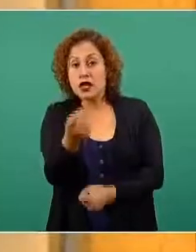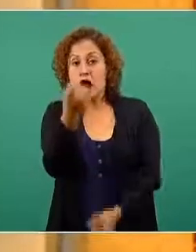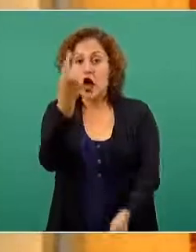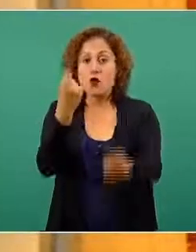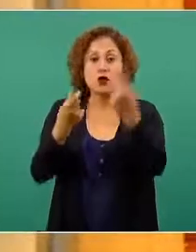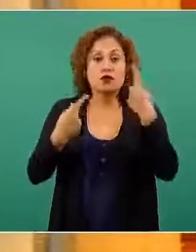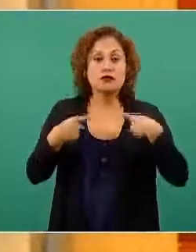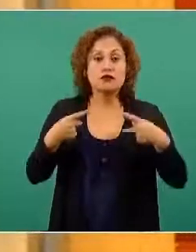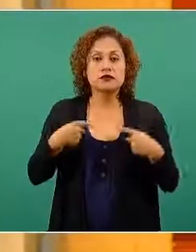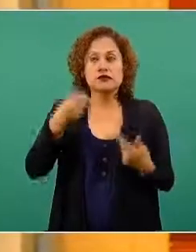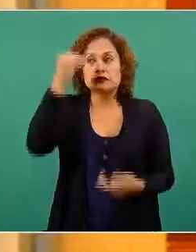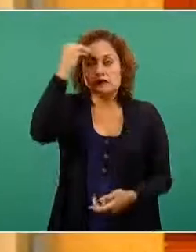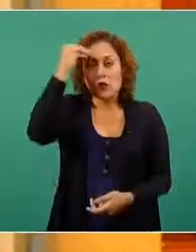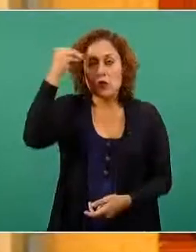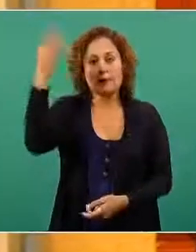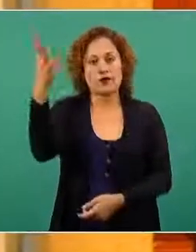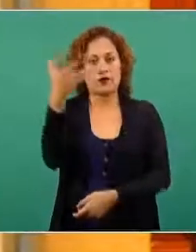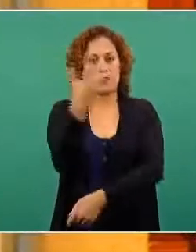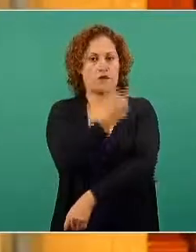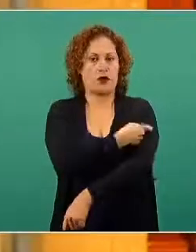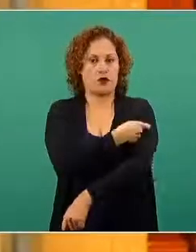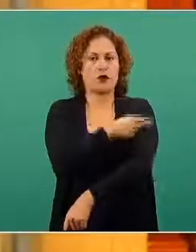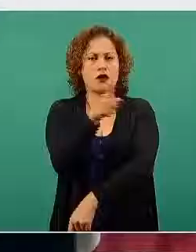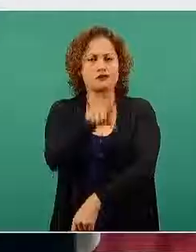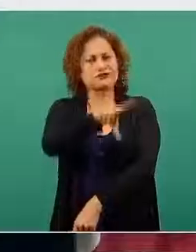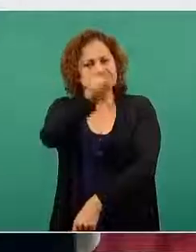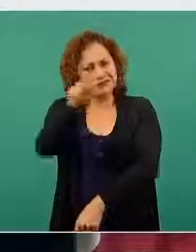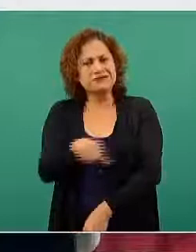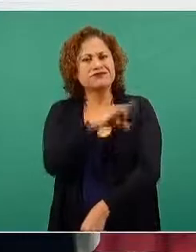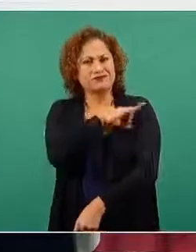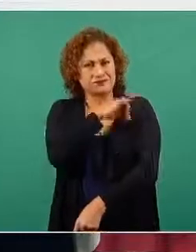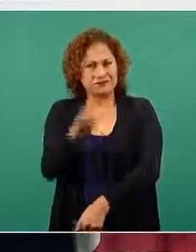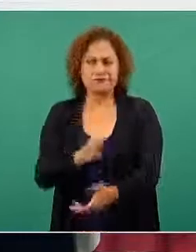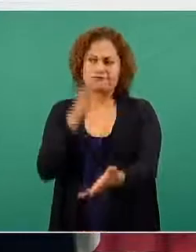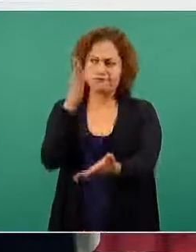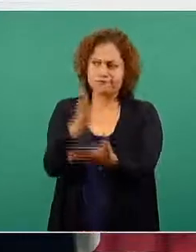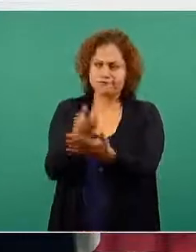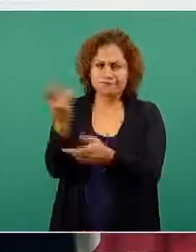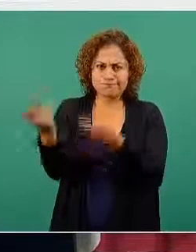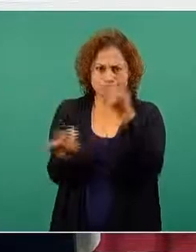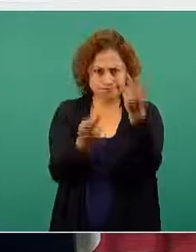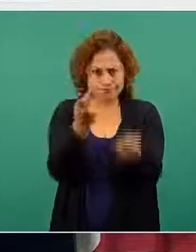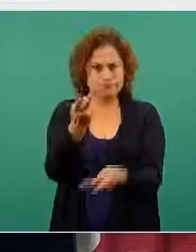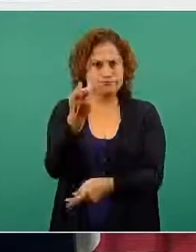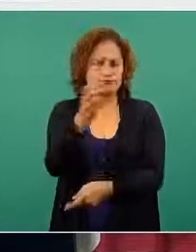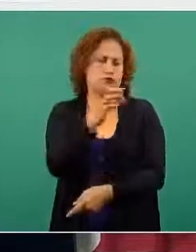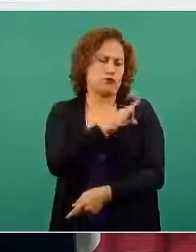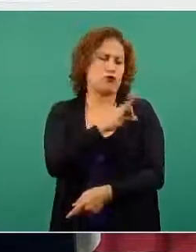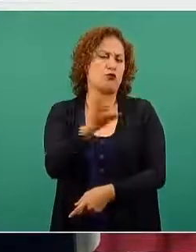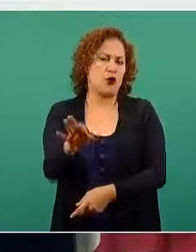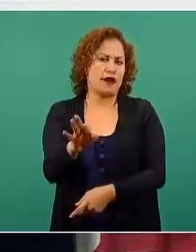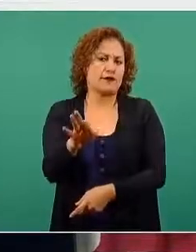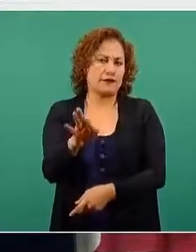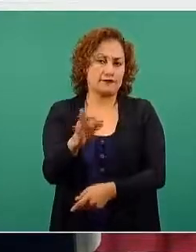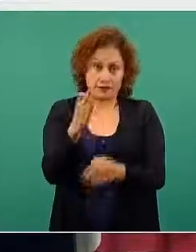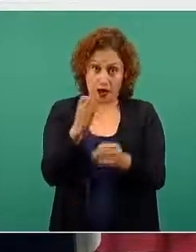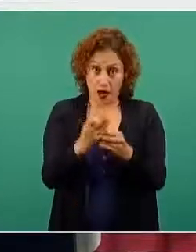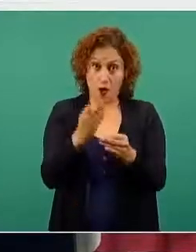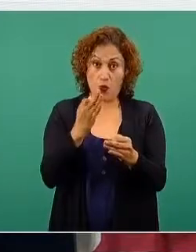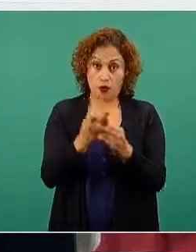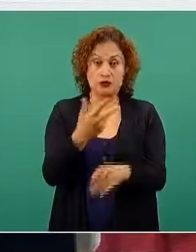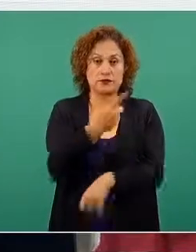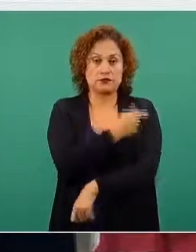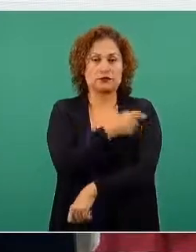una nueva oportunidad de vacunarse en un siguiente ciclo de vacunación. Hay que aprovecharlo ahora, pero también